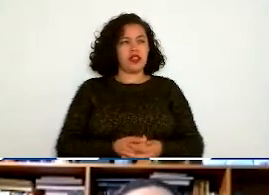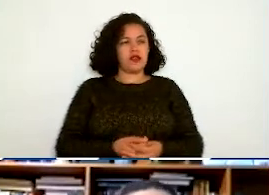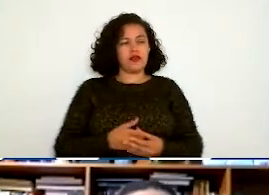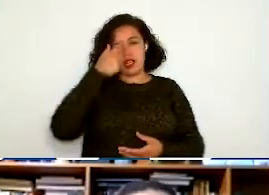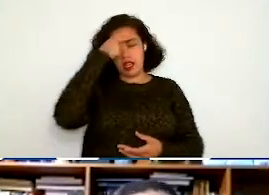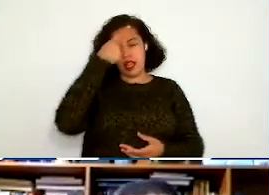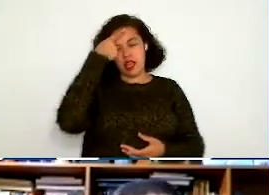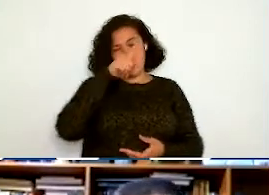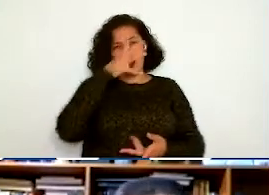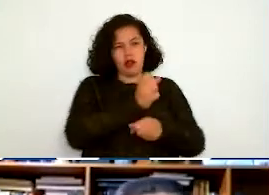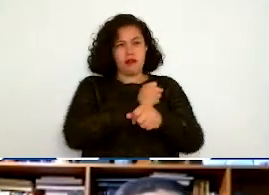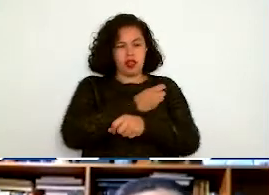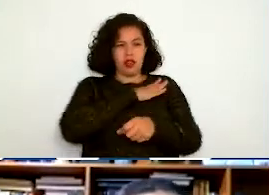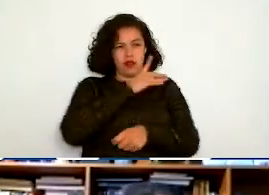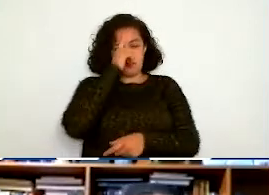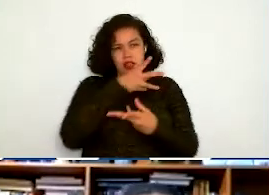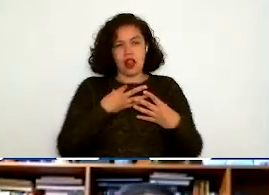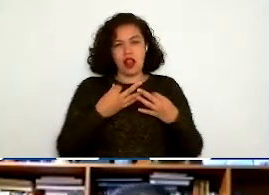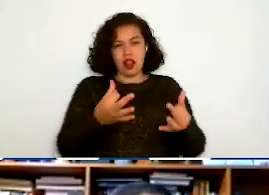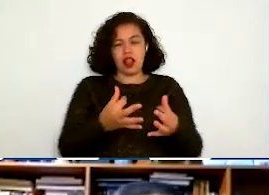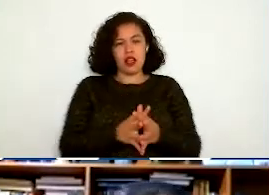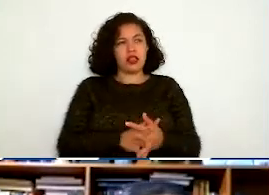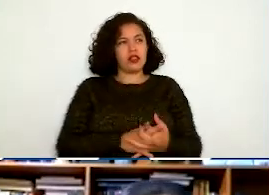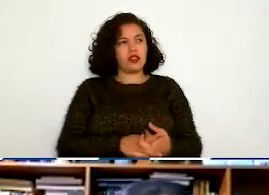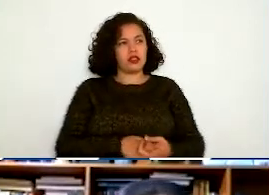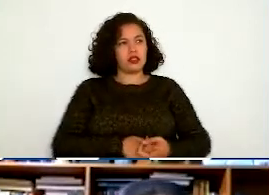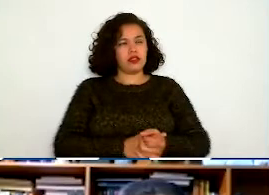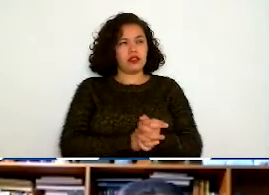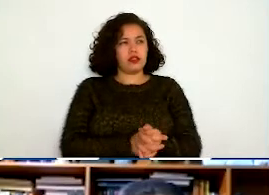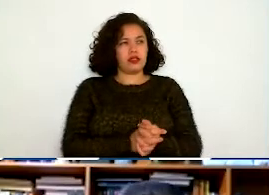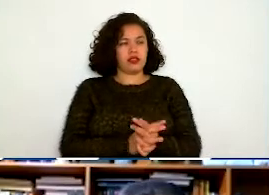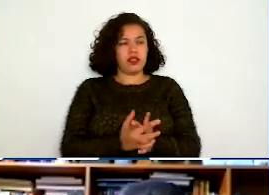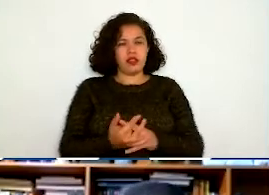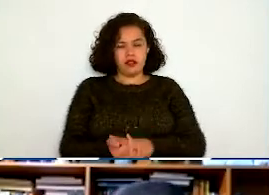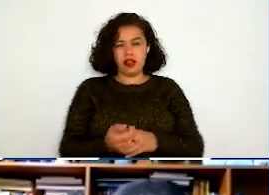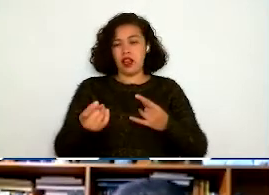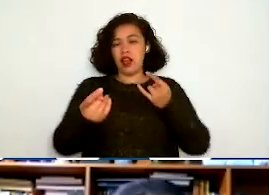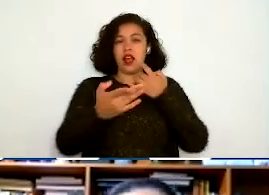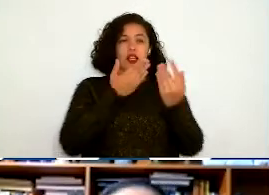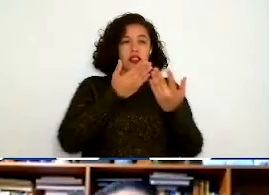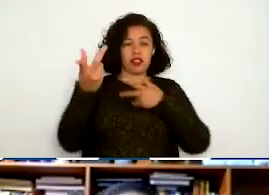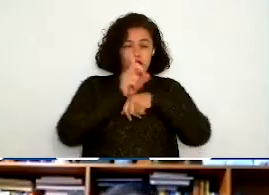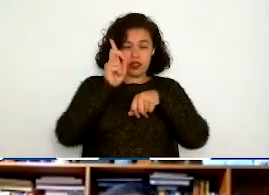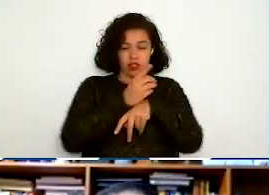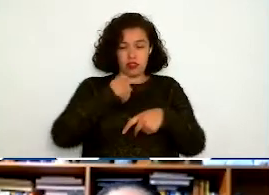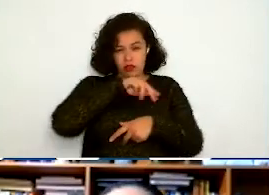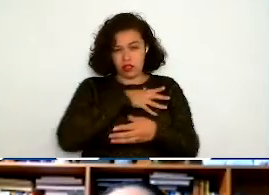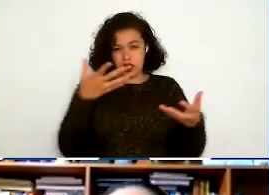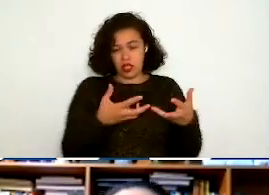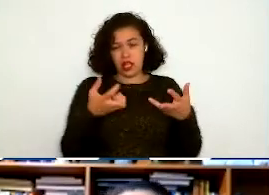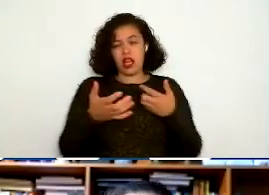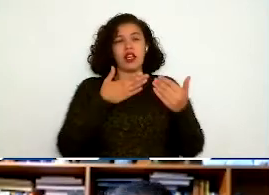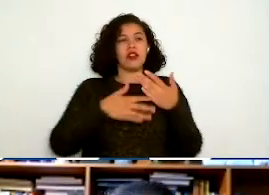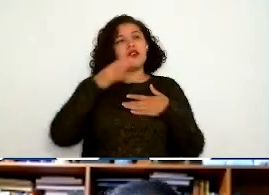de las buenas prácticas de calidad, se espera que estas acciones que nosotros efectuemos todos los días sean acciones pensadas,